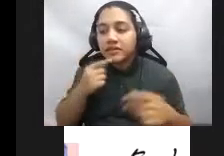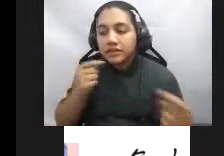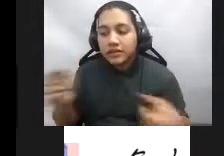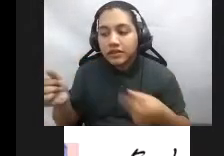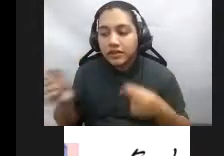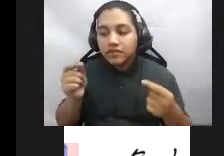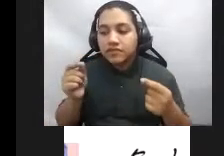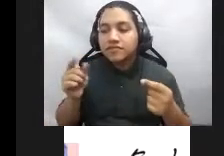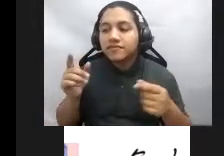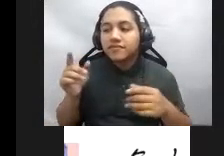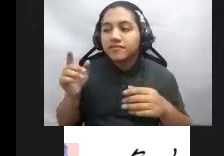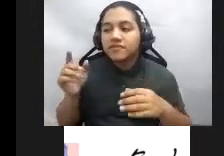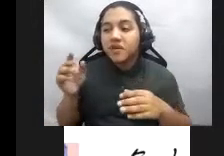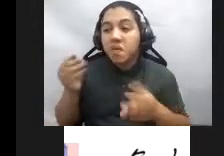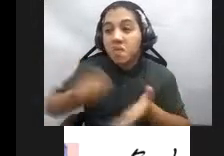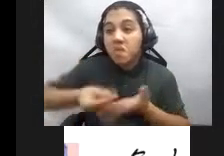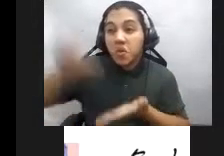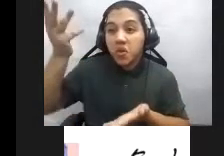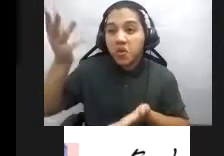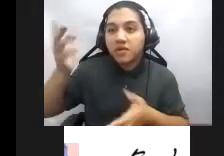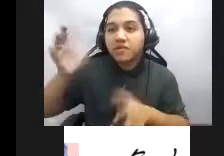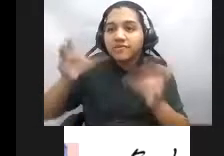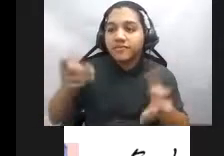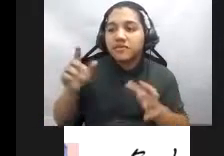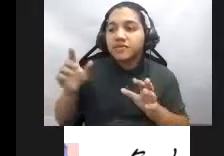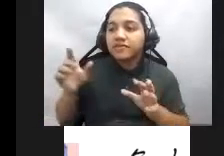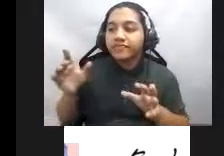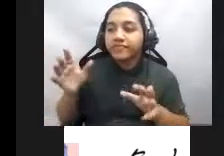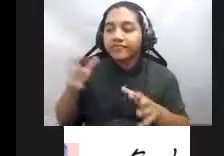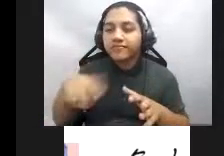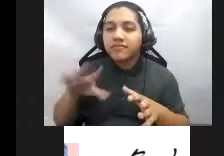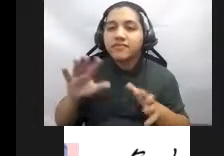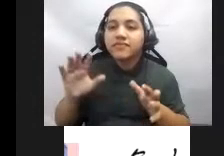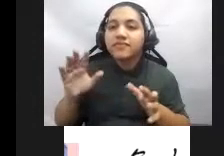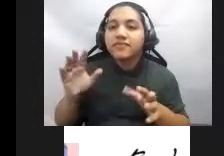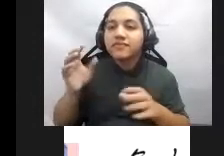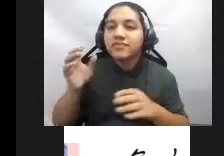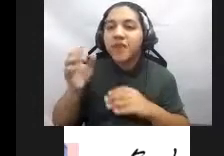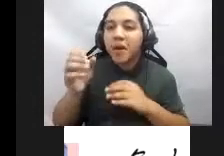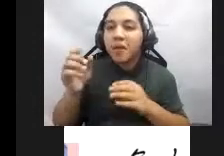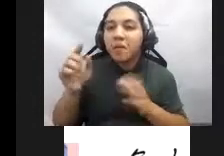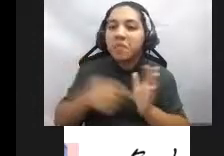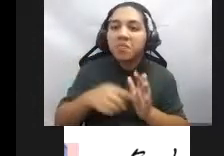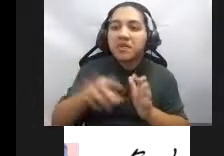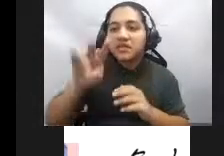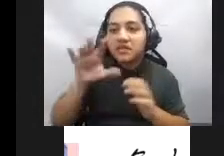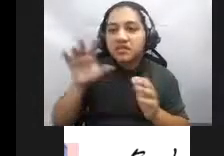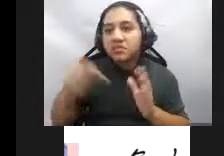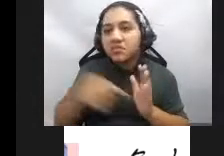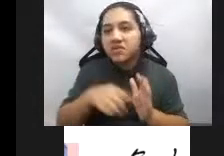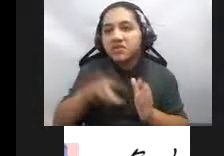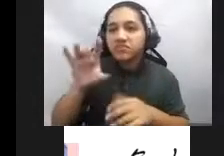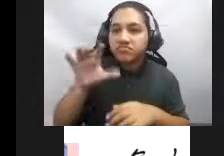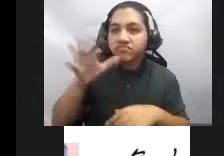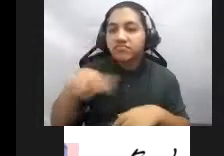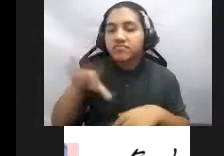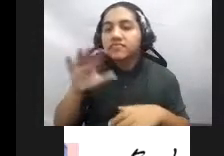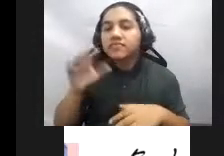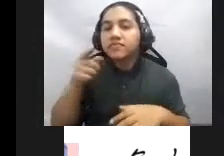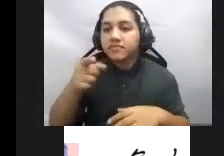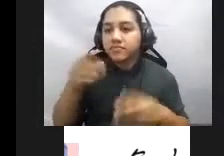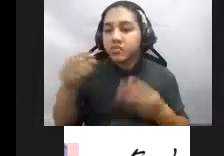el siglo XVIII y siglo XIX hizo su fortuna vendiendo opio. Y a uno de los lugares que estaba vendiendo